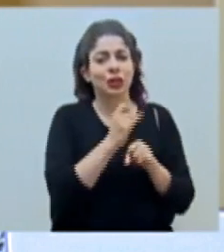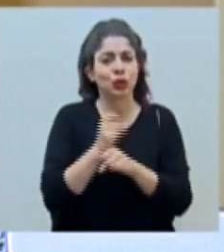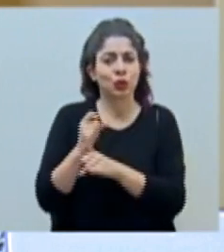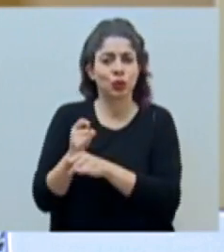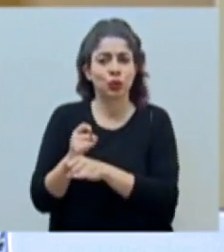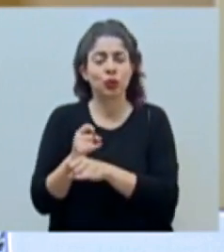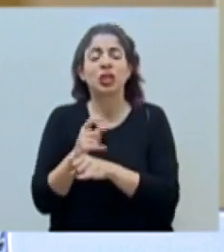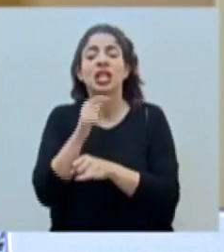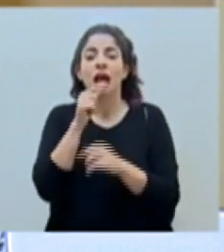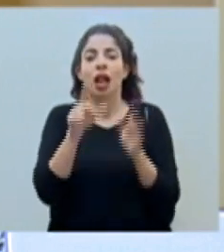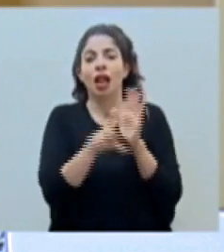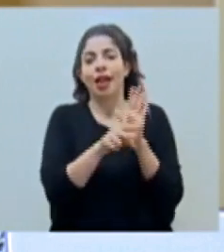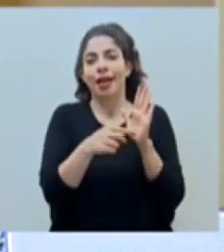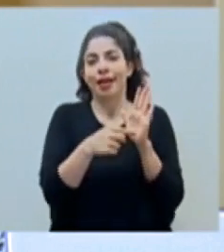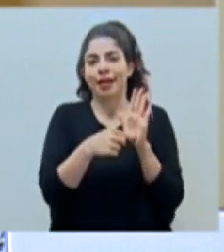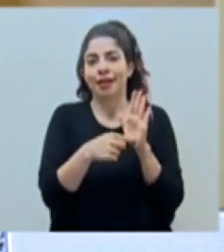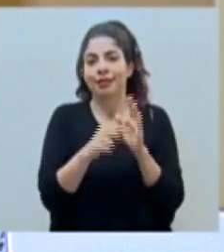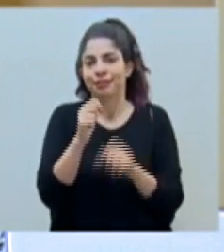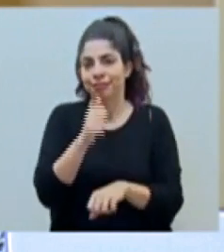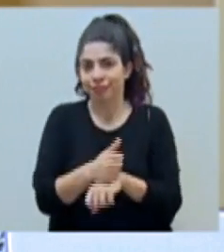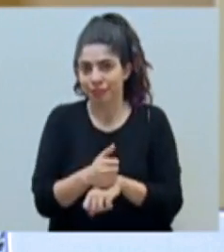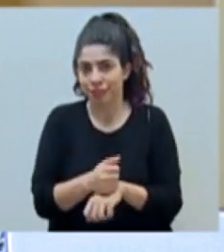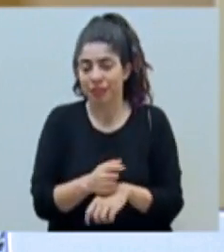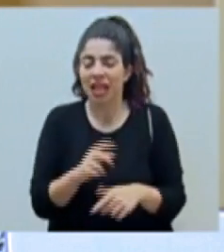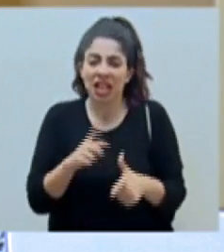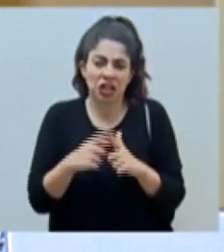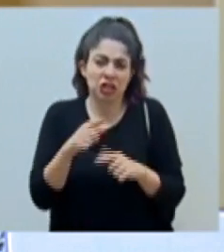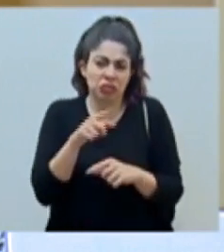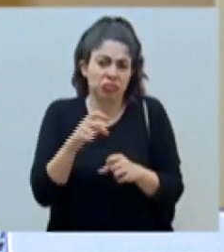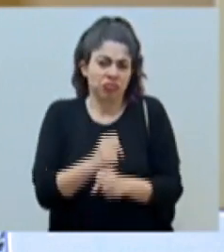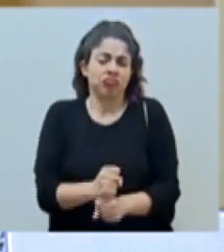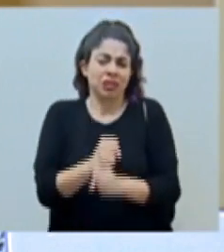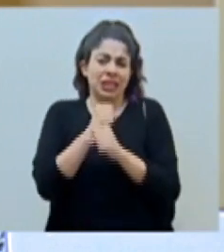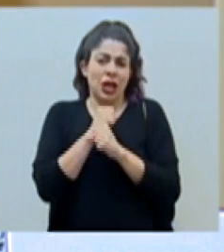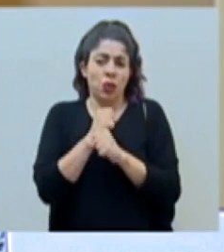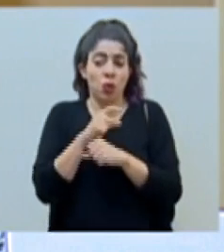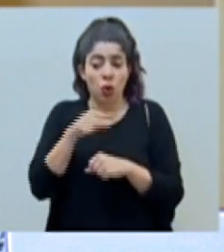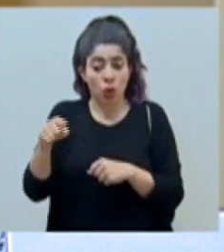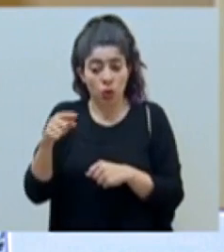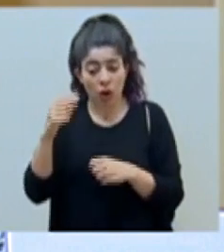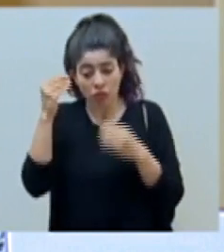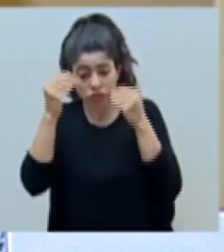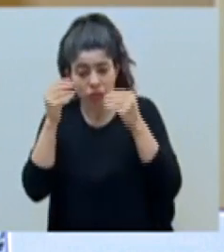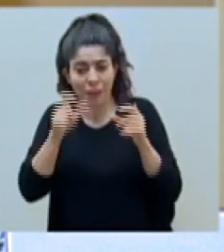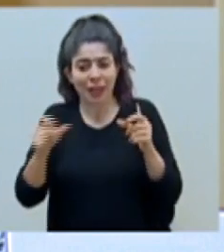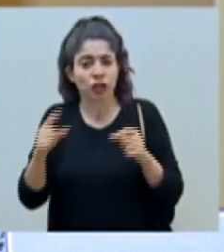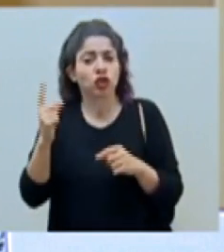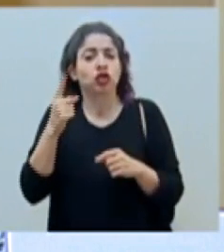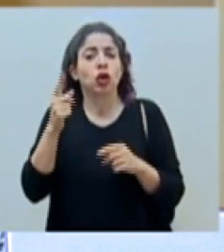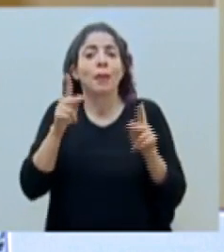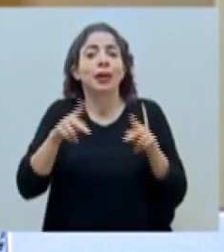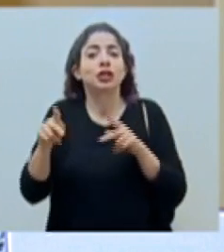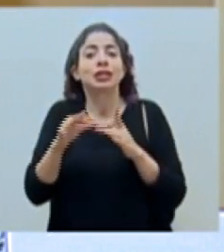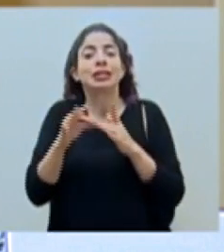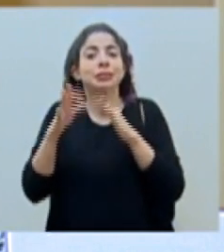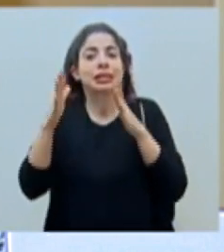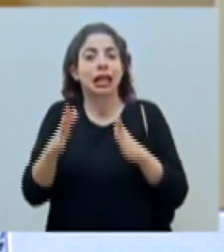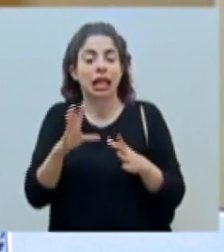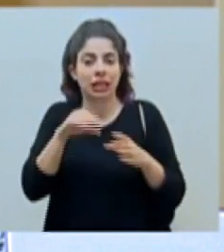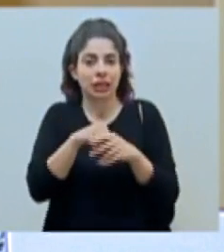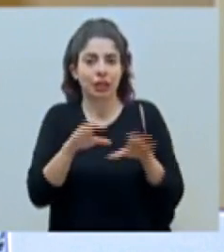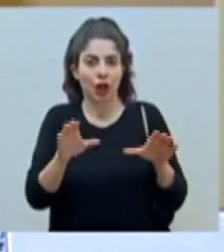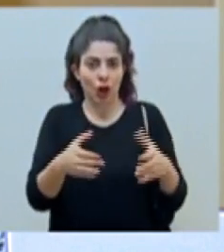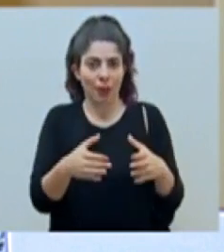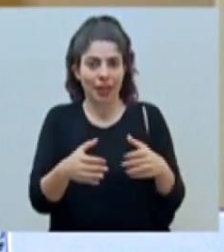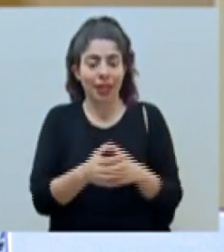la ley, y en eso pues hay total certeza de que los criterios son de especialistas. En lo que corresponde